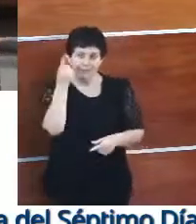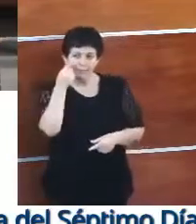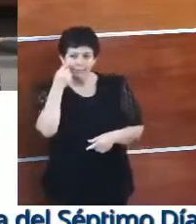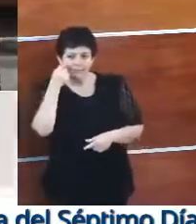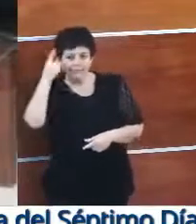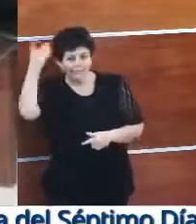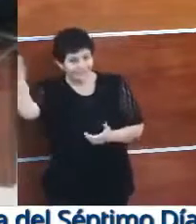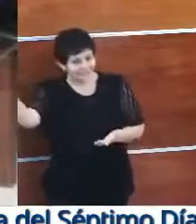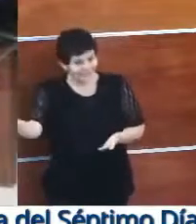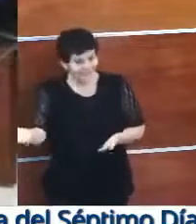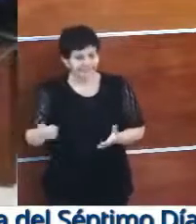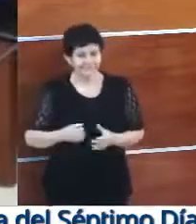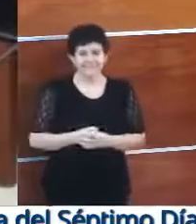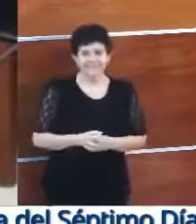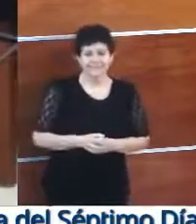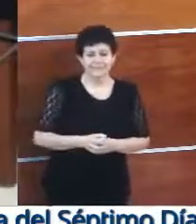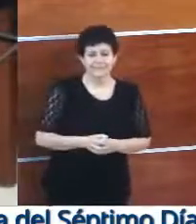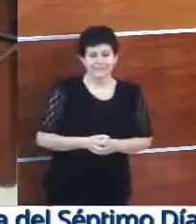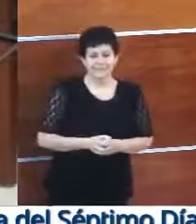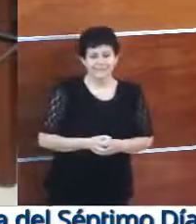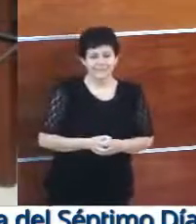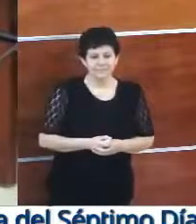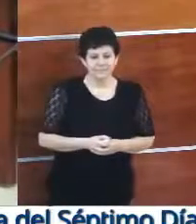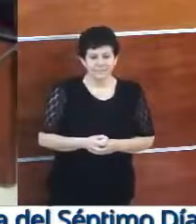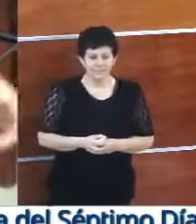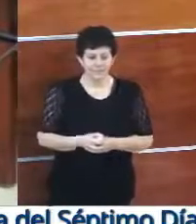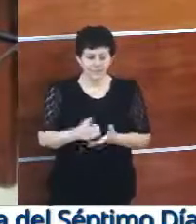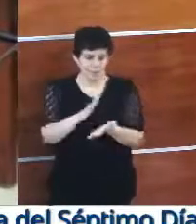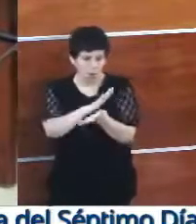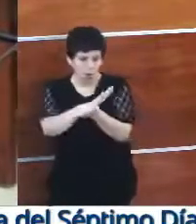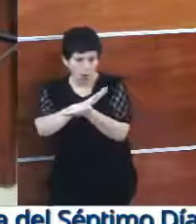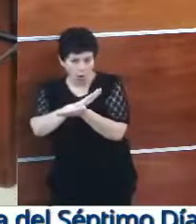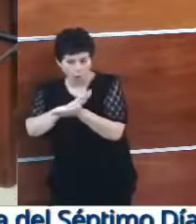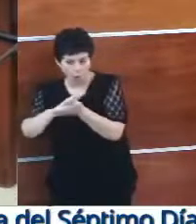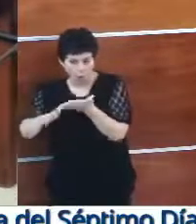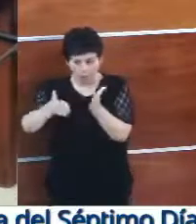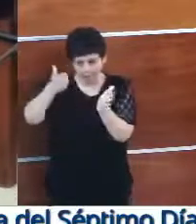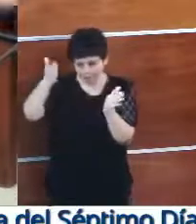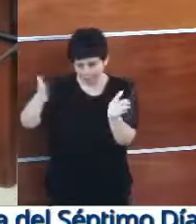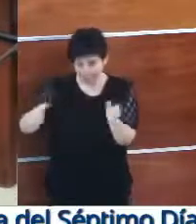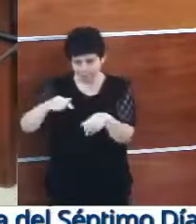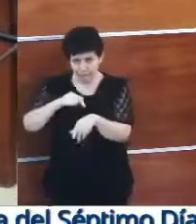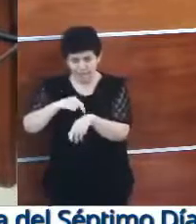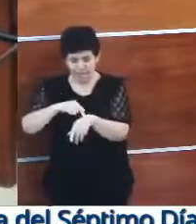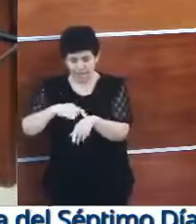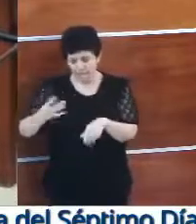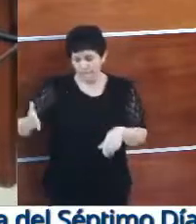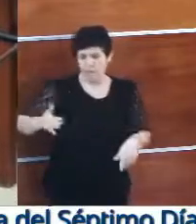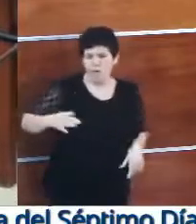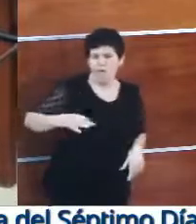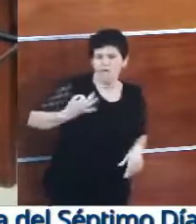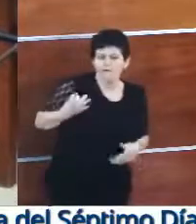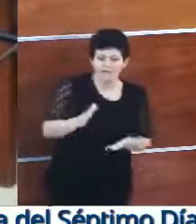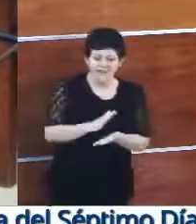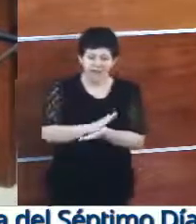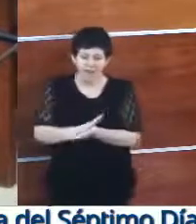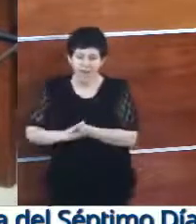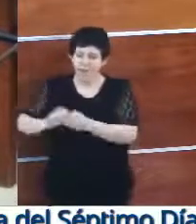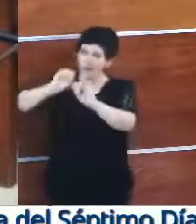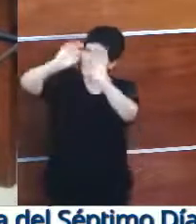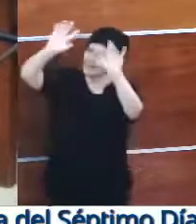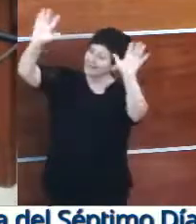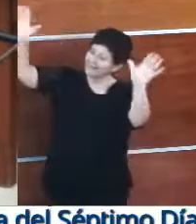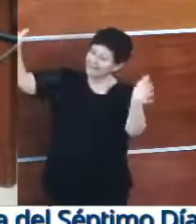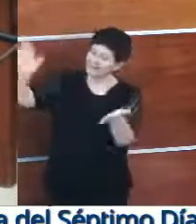En buenas palabras, ¿no es cierto? Una nueva etapa, una nueva vida, un cielo nuevo y